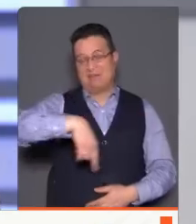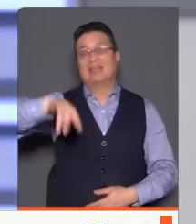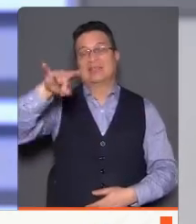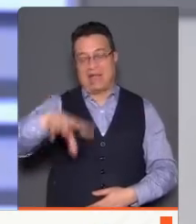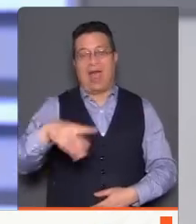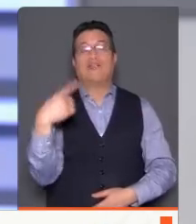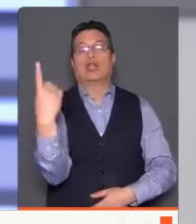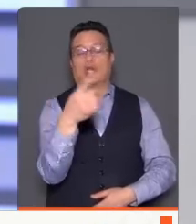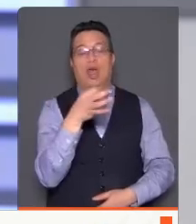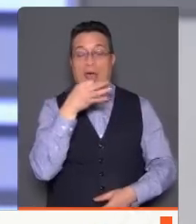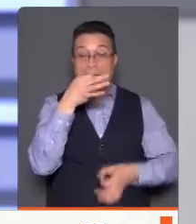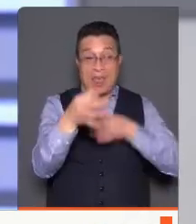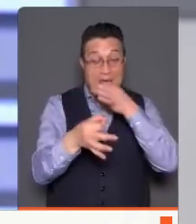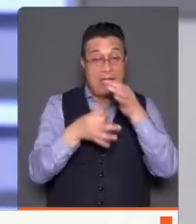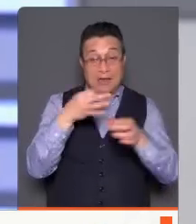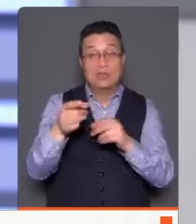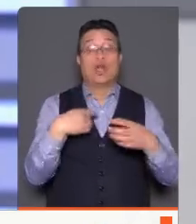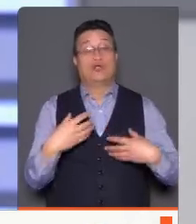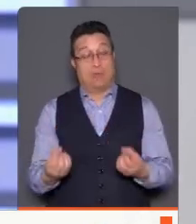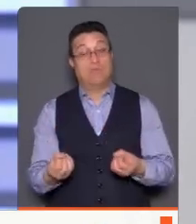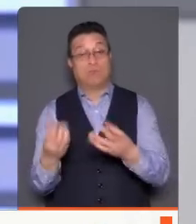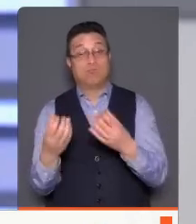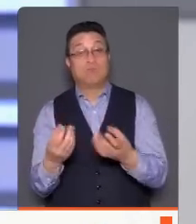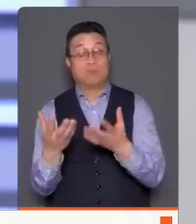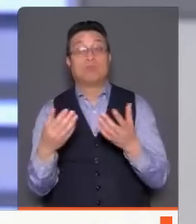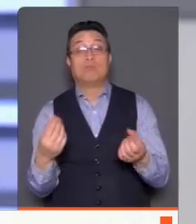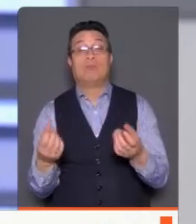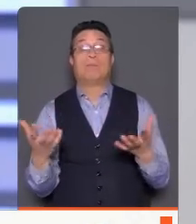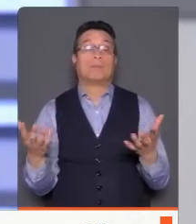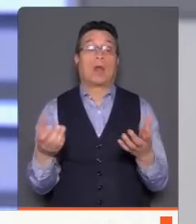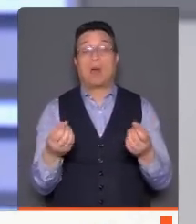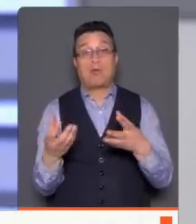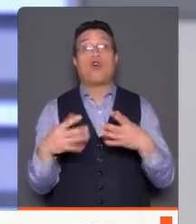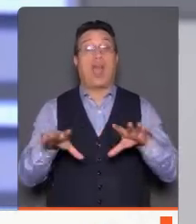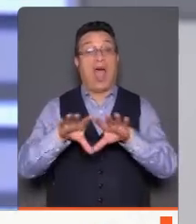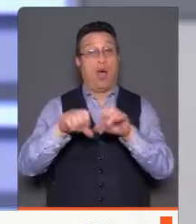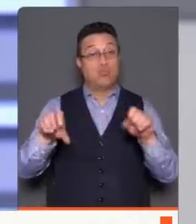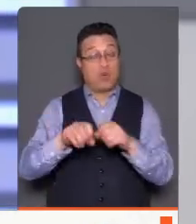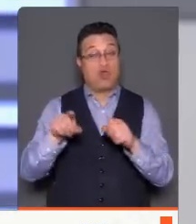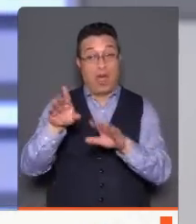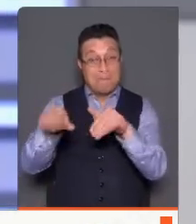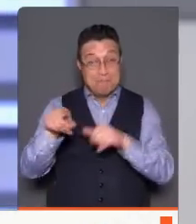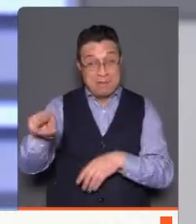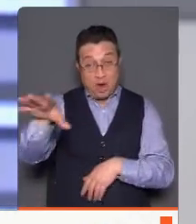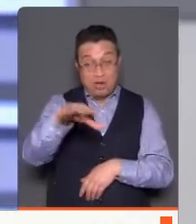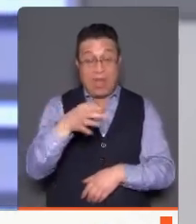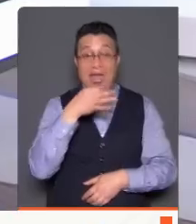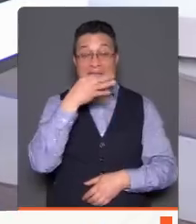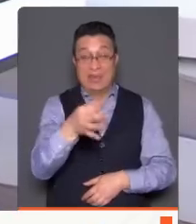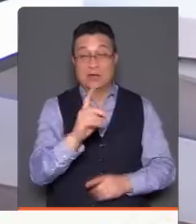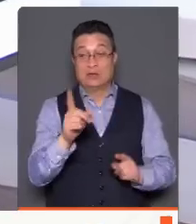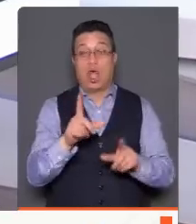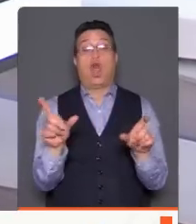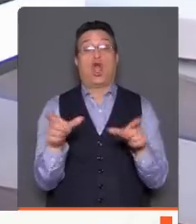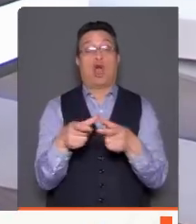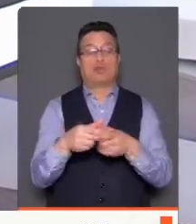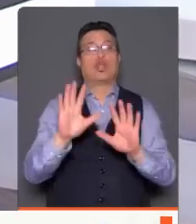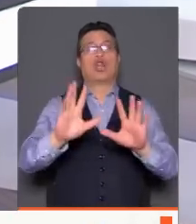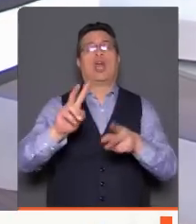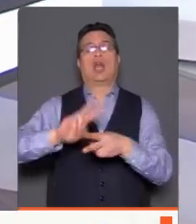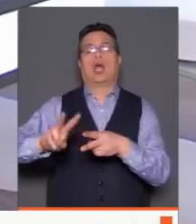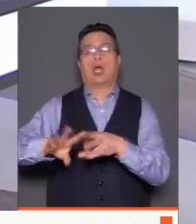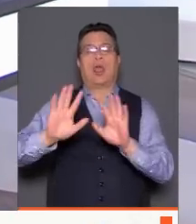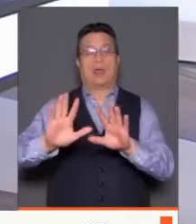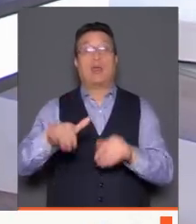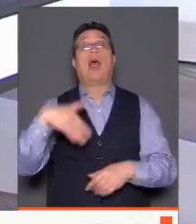diciendo que van a generar, ¿no es cierto?, un acuerdo, son los mismos que primero dijeron que las comisiones iban a resolver los problemas, después dijeron